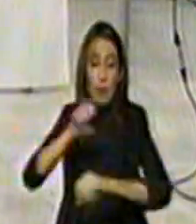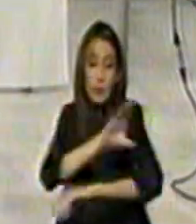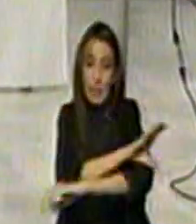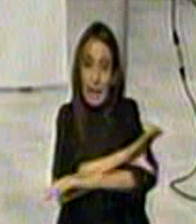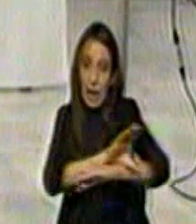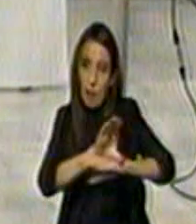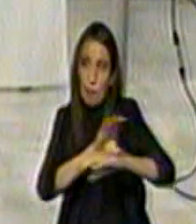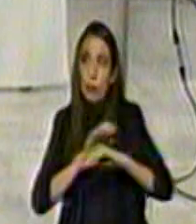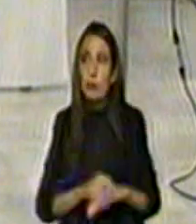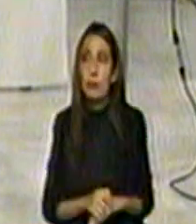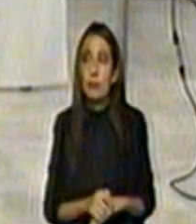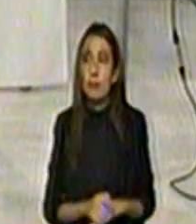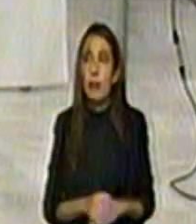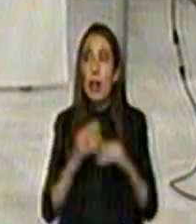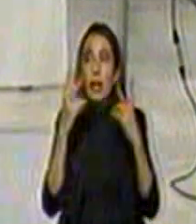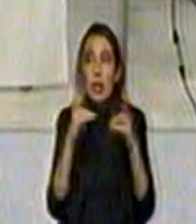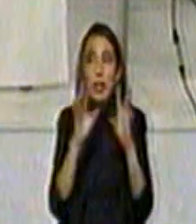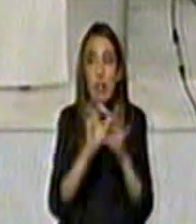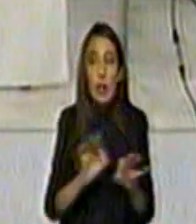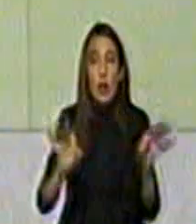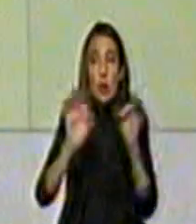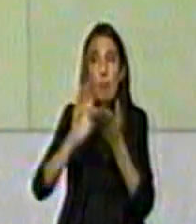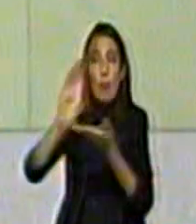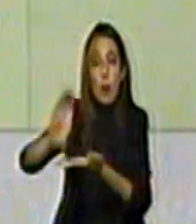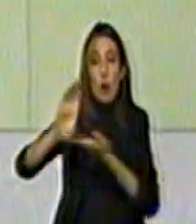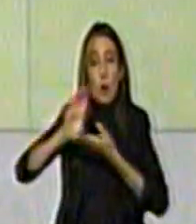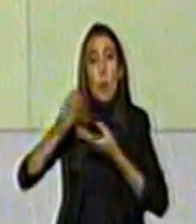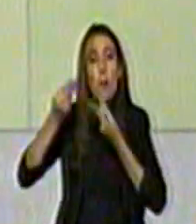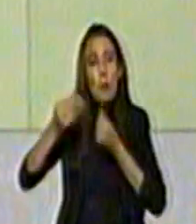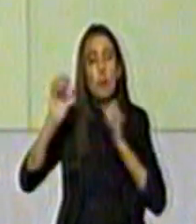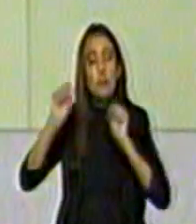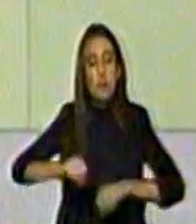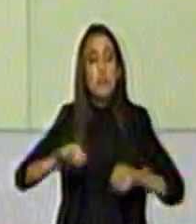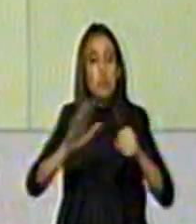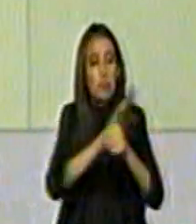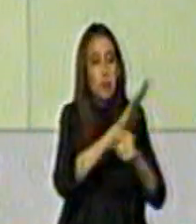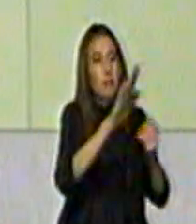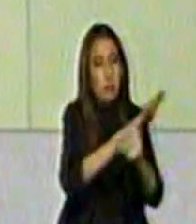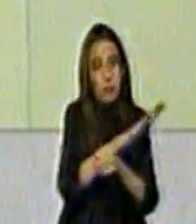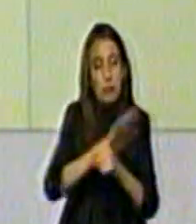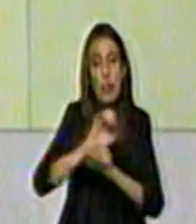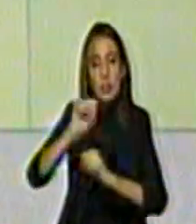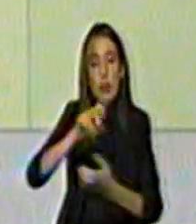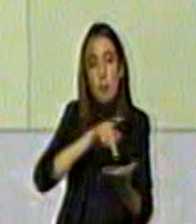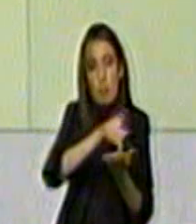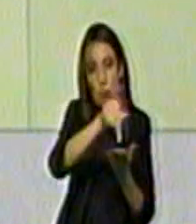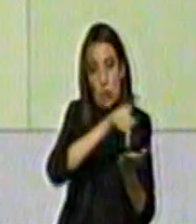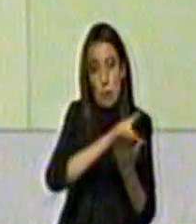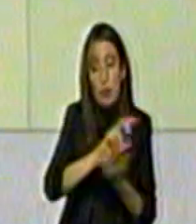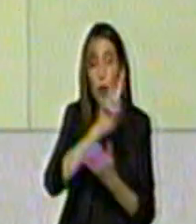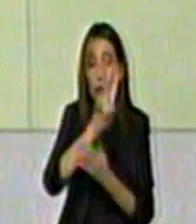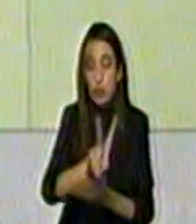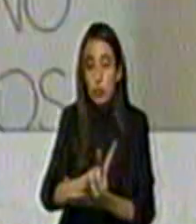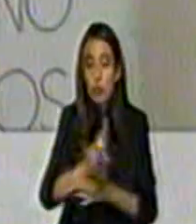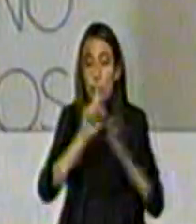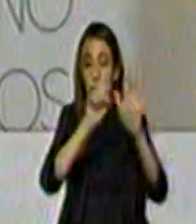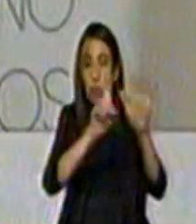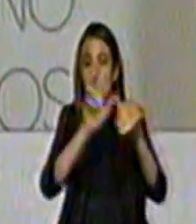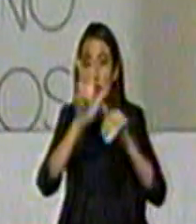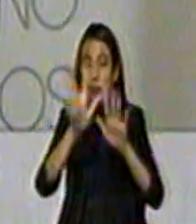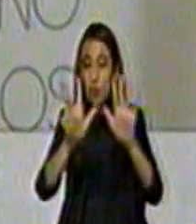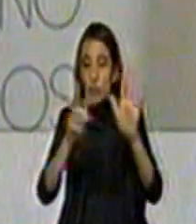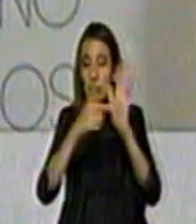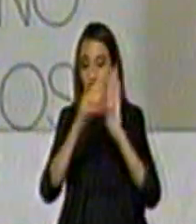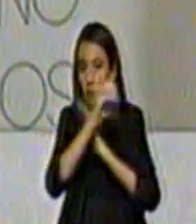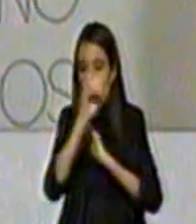ministra de Educación aseguró que hay el presupuesto suficiente para cubrir estas nuevas partidas que se suman a los 168.000 maestros que hay